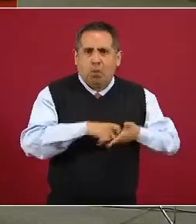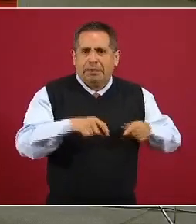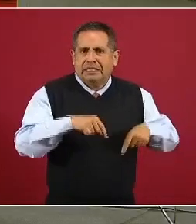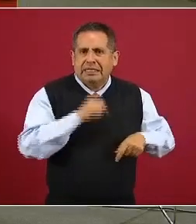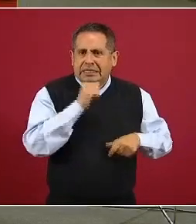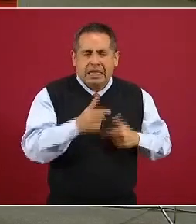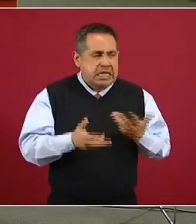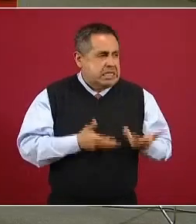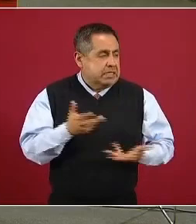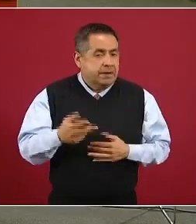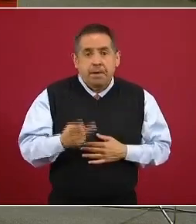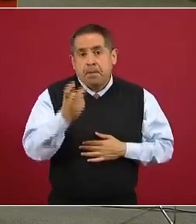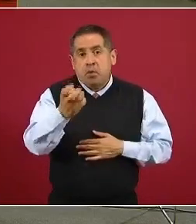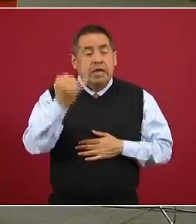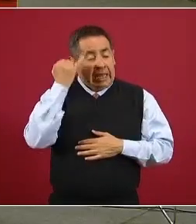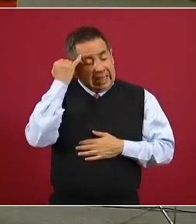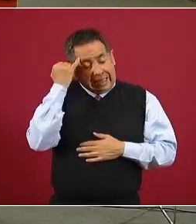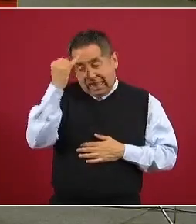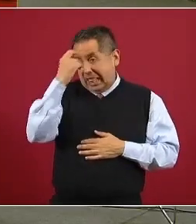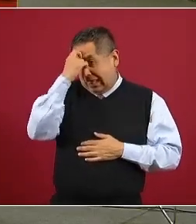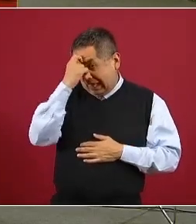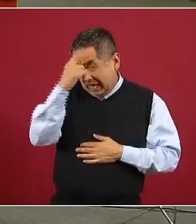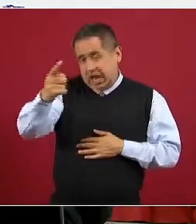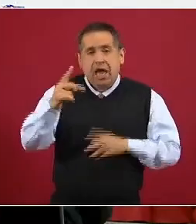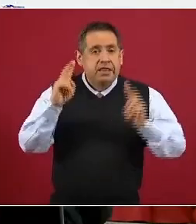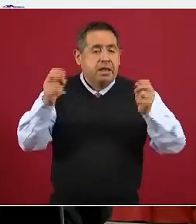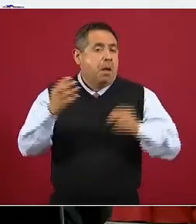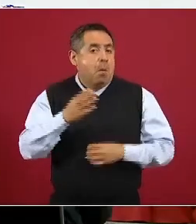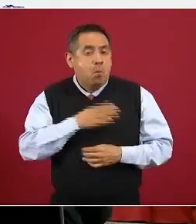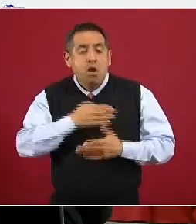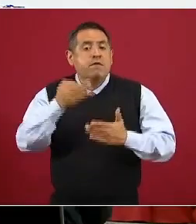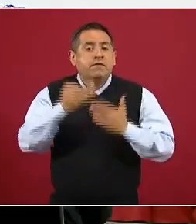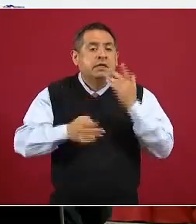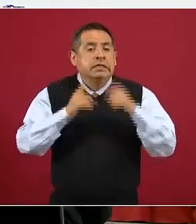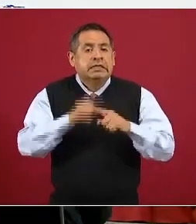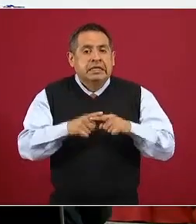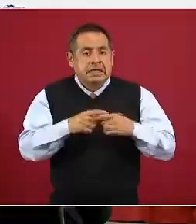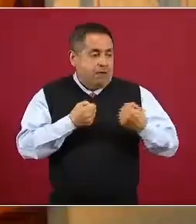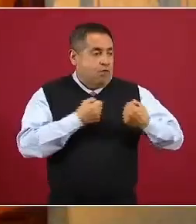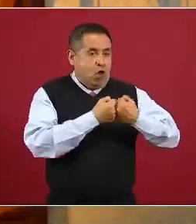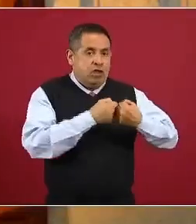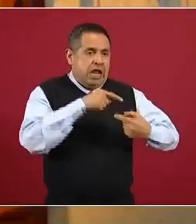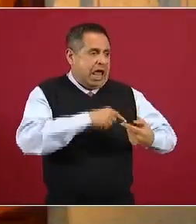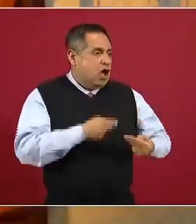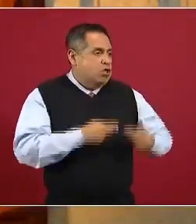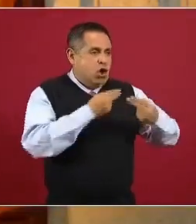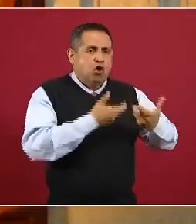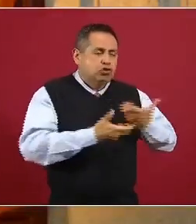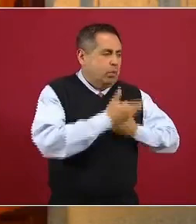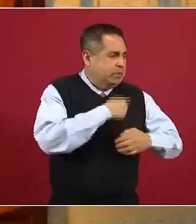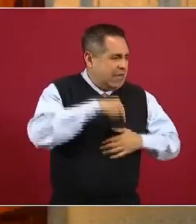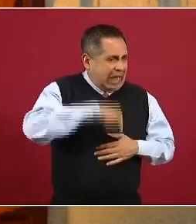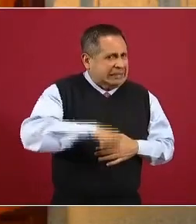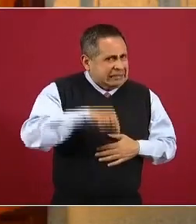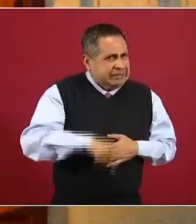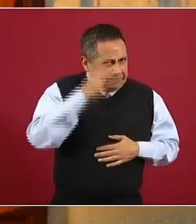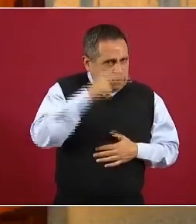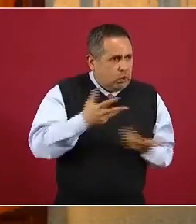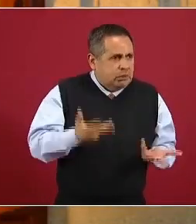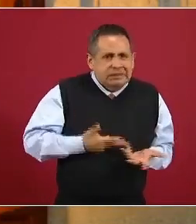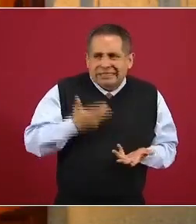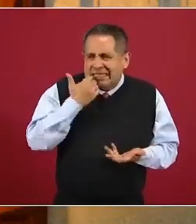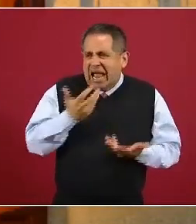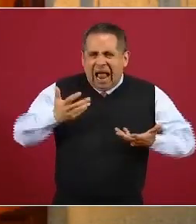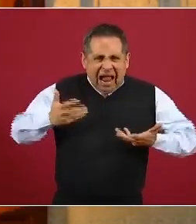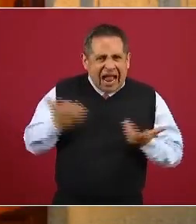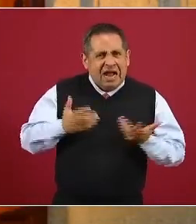idea original del Buen Fin surge de estos comerciantes que buscaban un